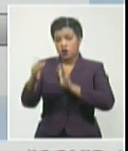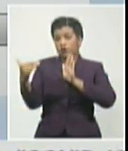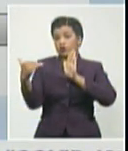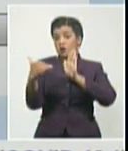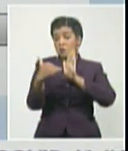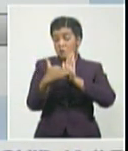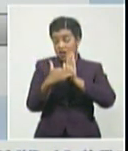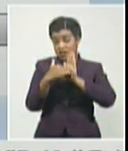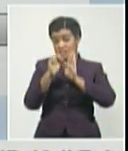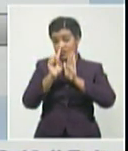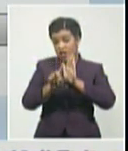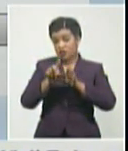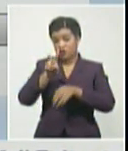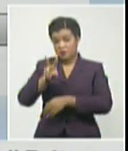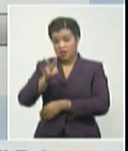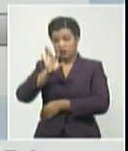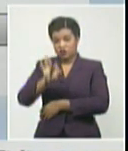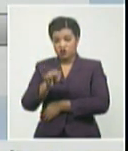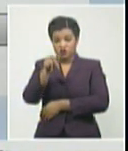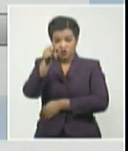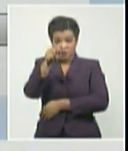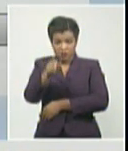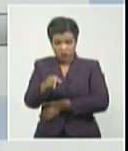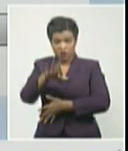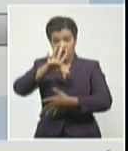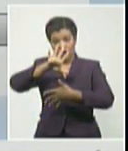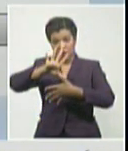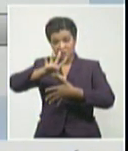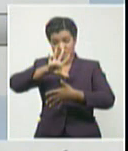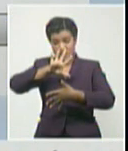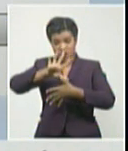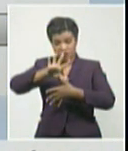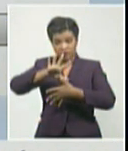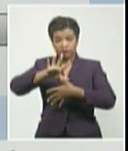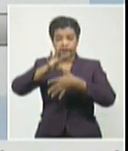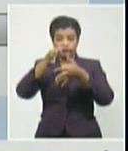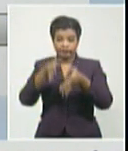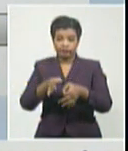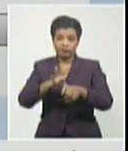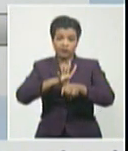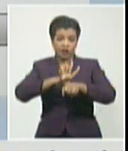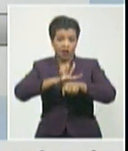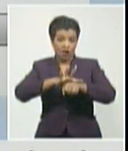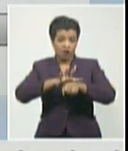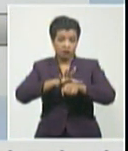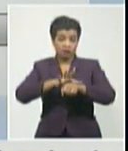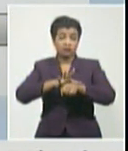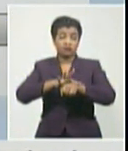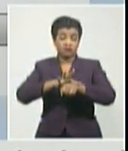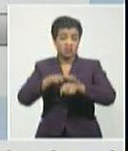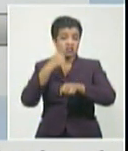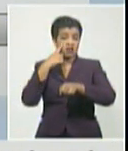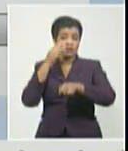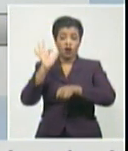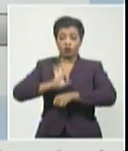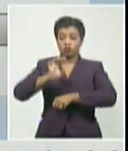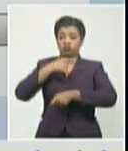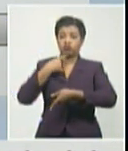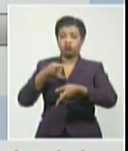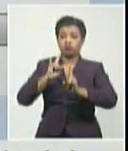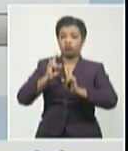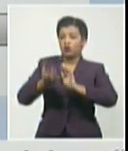128 personas en nuestra región con esta enfermedad lo cual da una letalidad superior